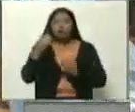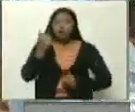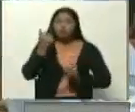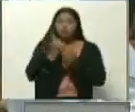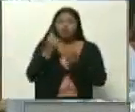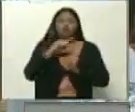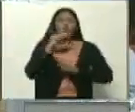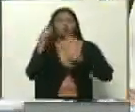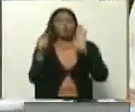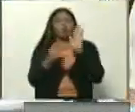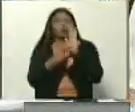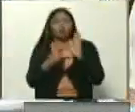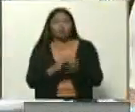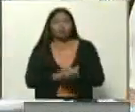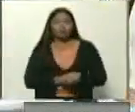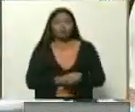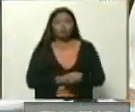con